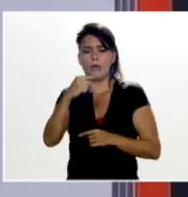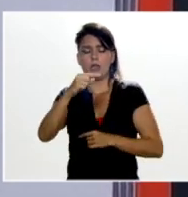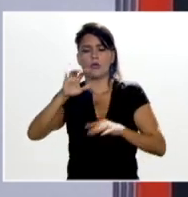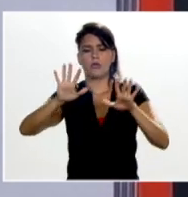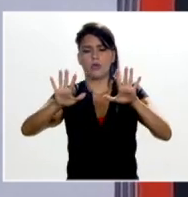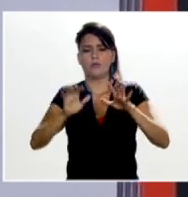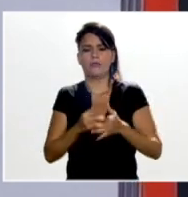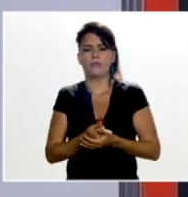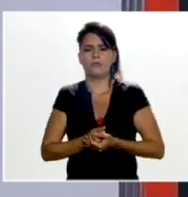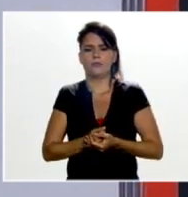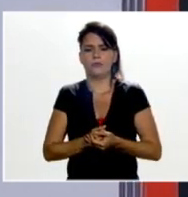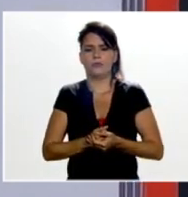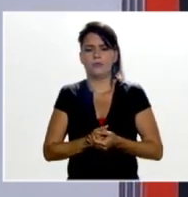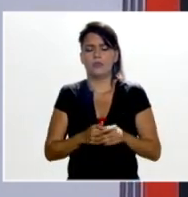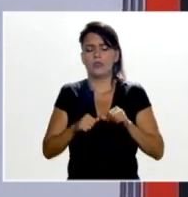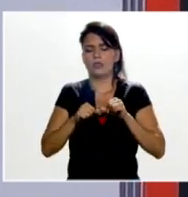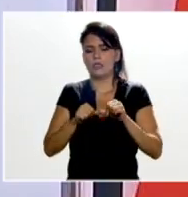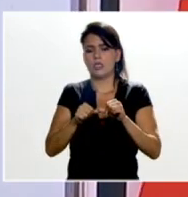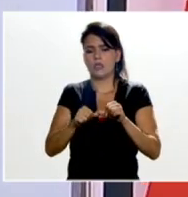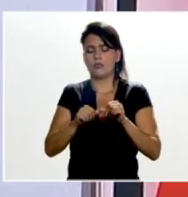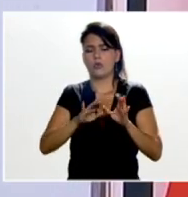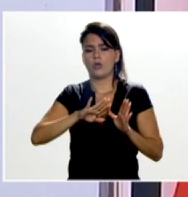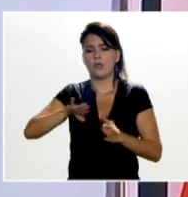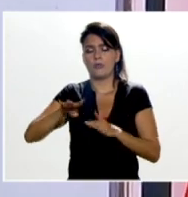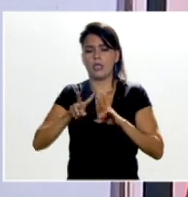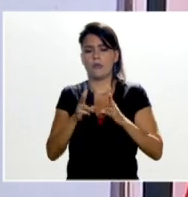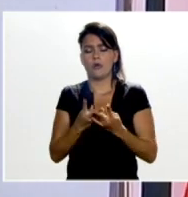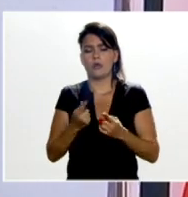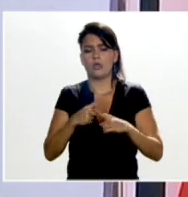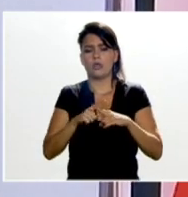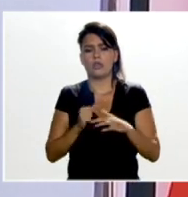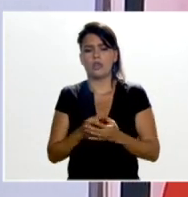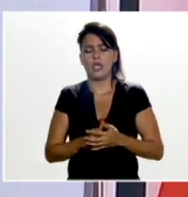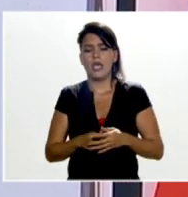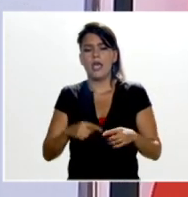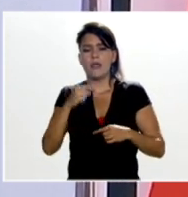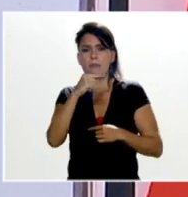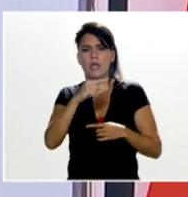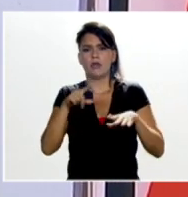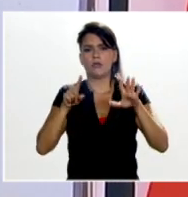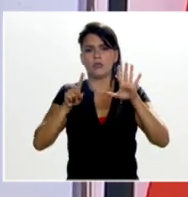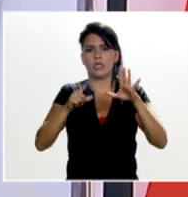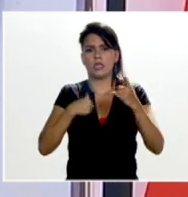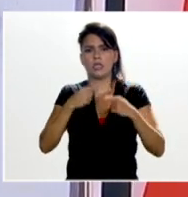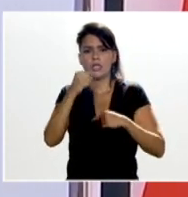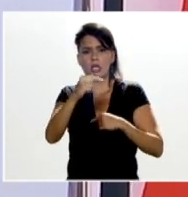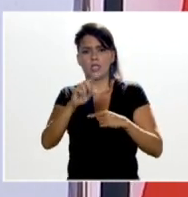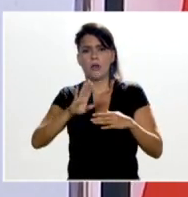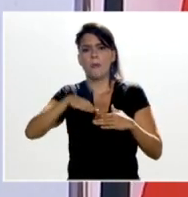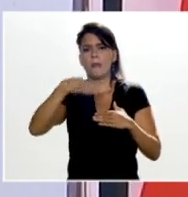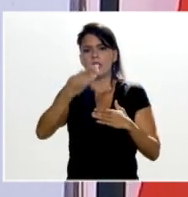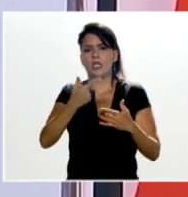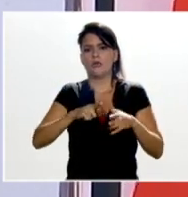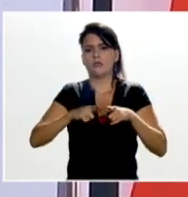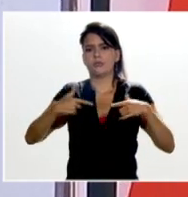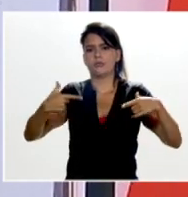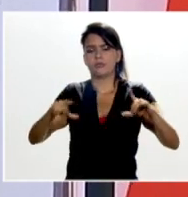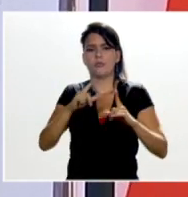10. Continuamos con el despeje. El menos 6 que está negativo pasa al otro miembro